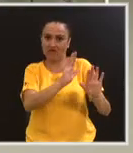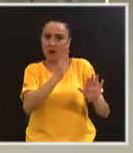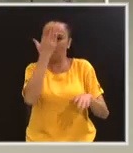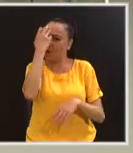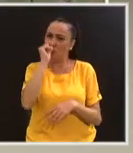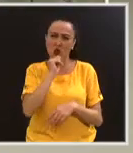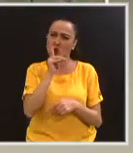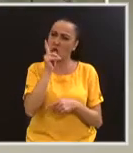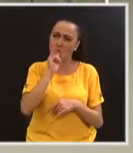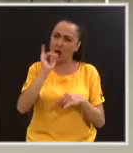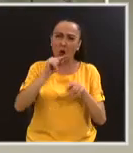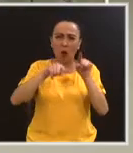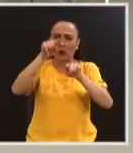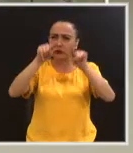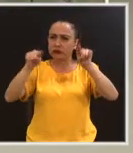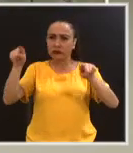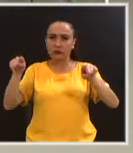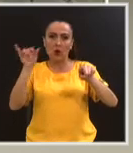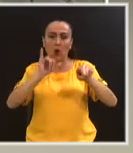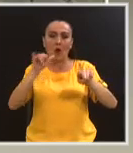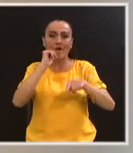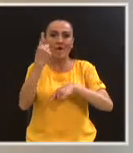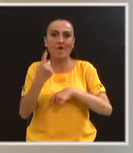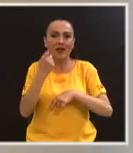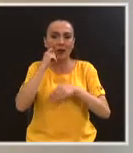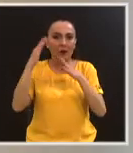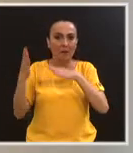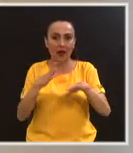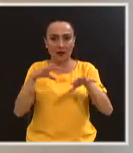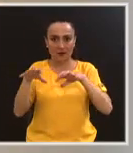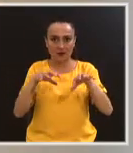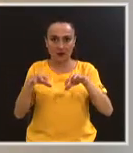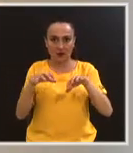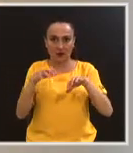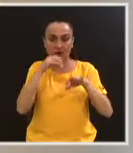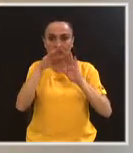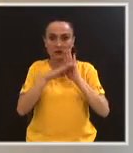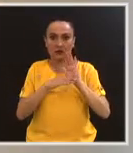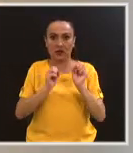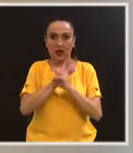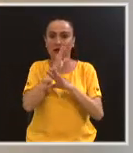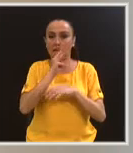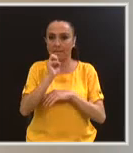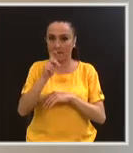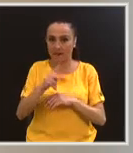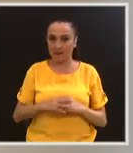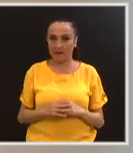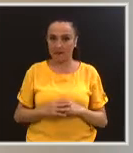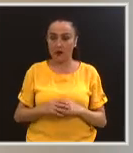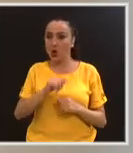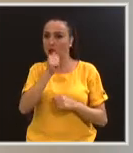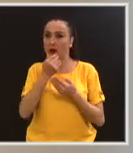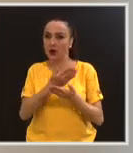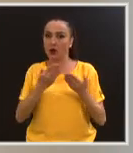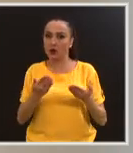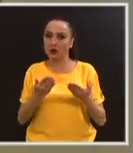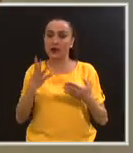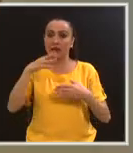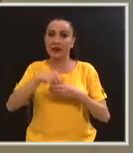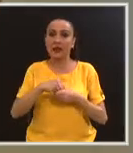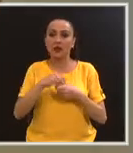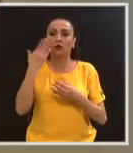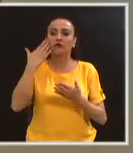que no hay una estandarización así como la falta de un plan de AC o instrucciones claras del mep Otro aspecto es que dentro del